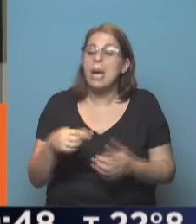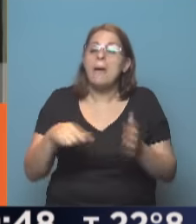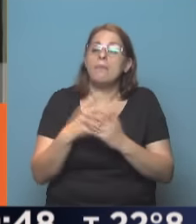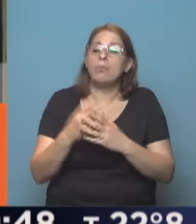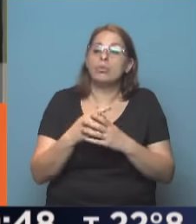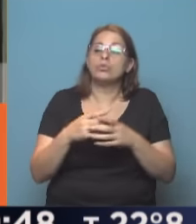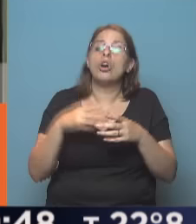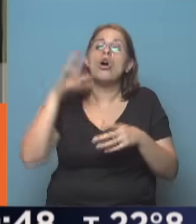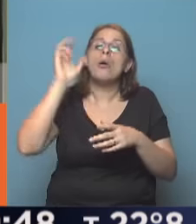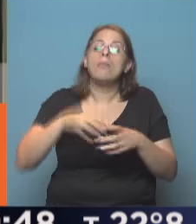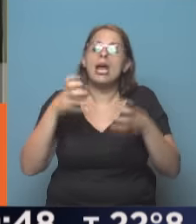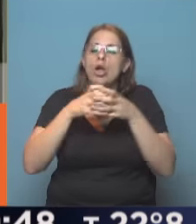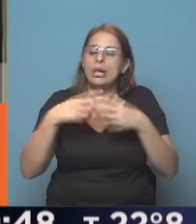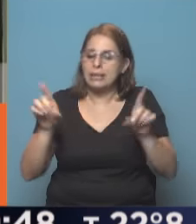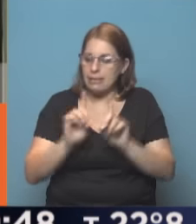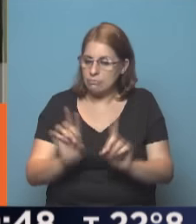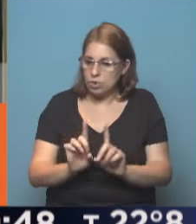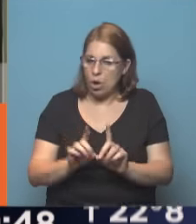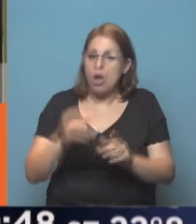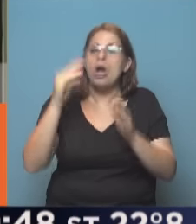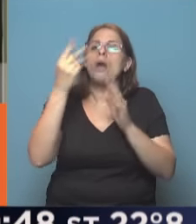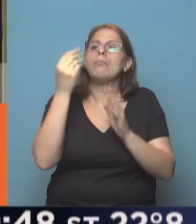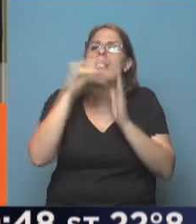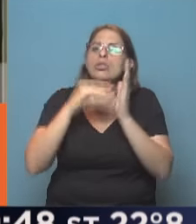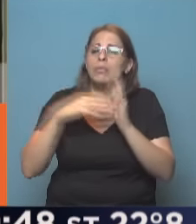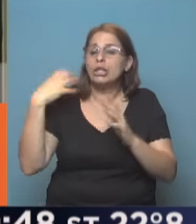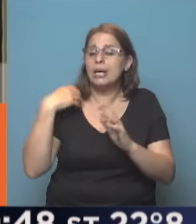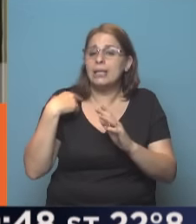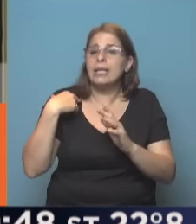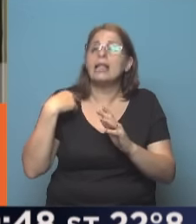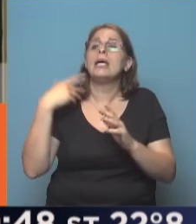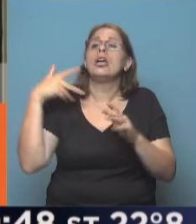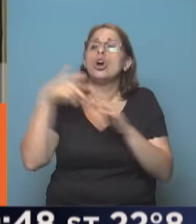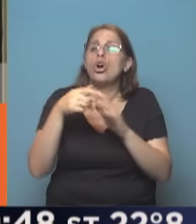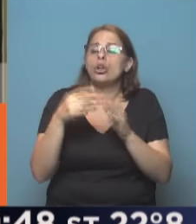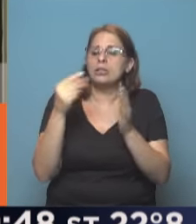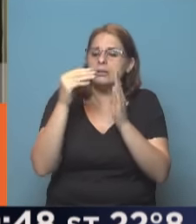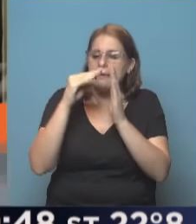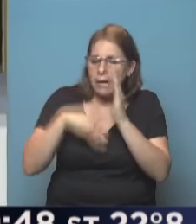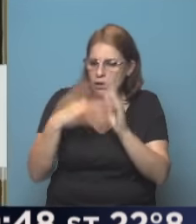en el programa de orquestas, y en términos generales, al presupuesto en general. No hay un recorte, sino, como digo, un crecimiento. Muchas gracias.